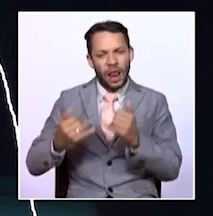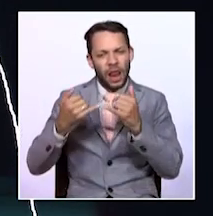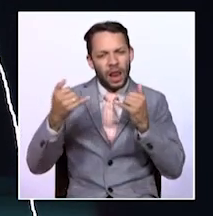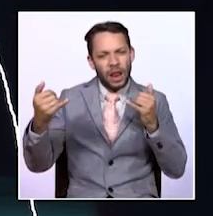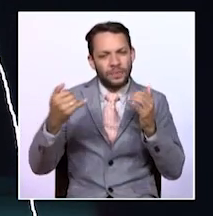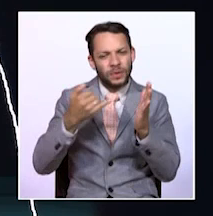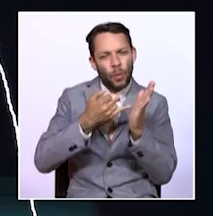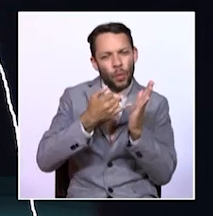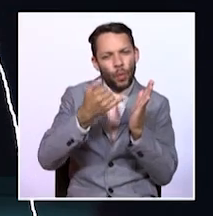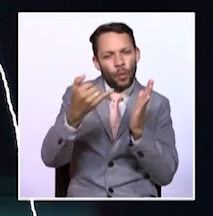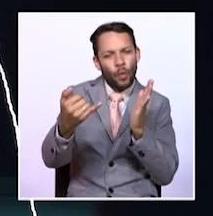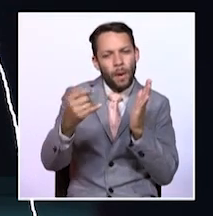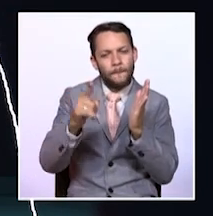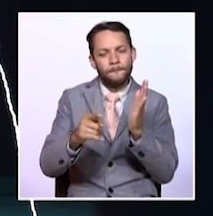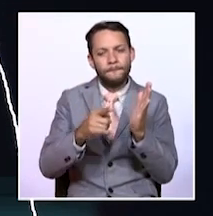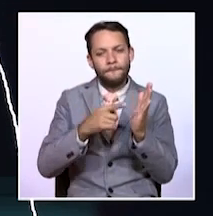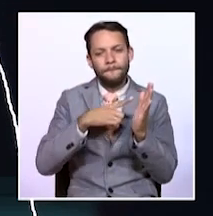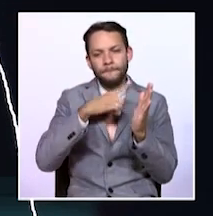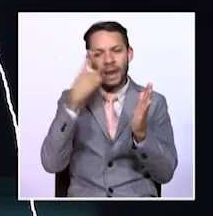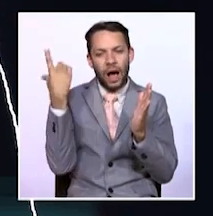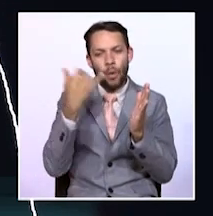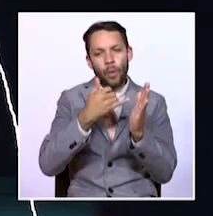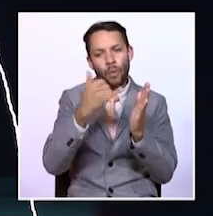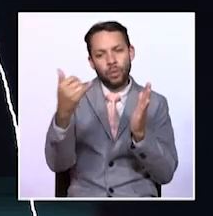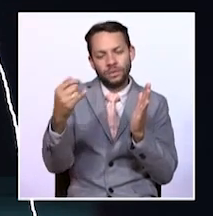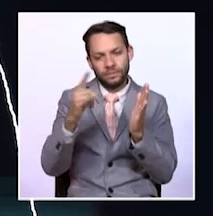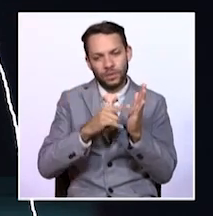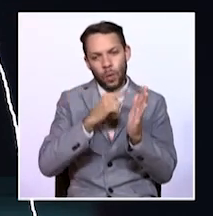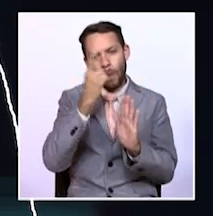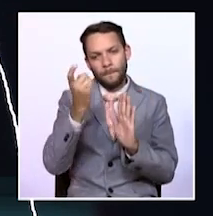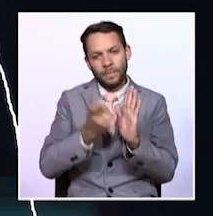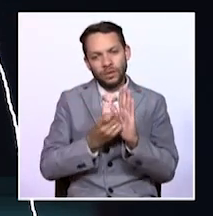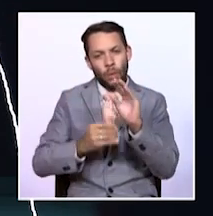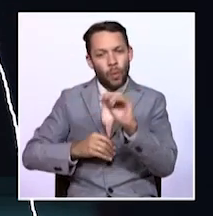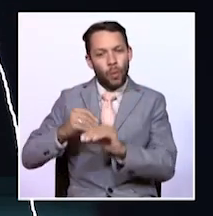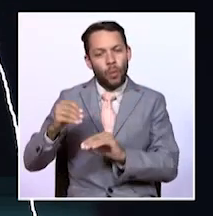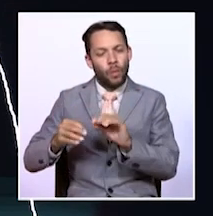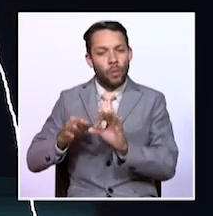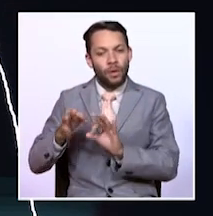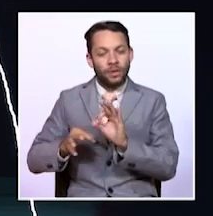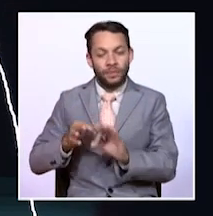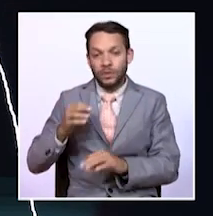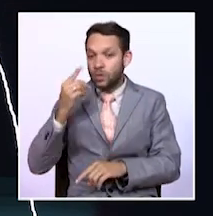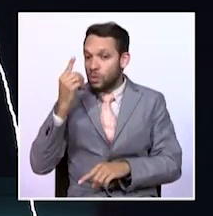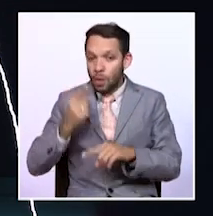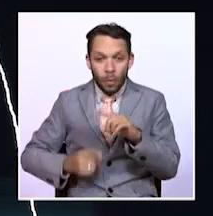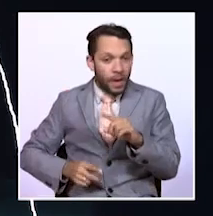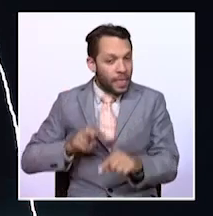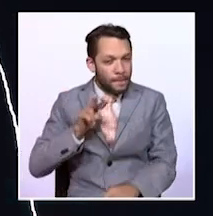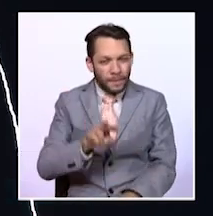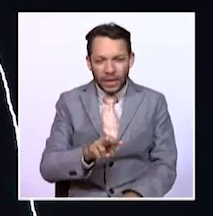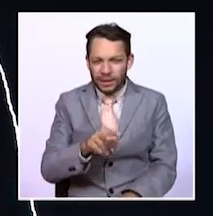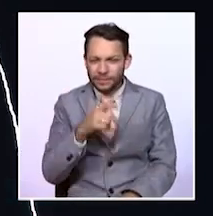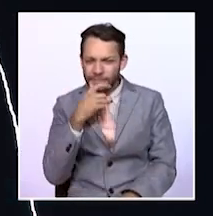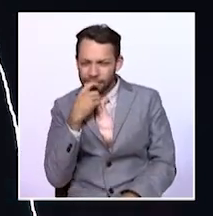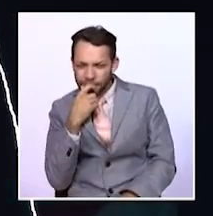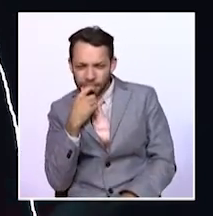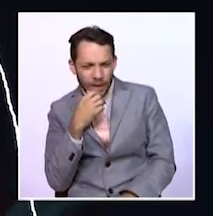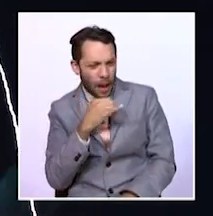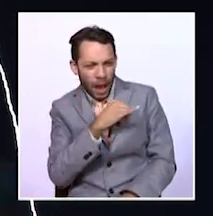que atraviesa el hígado de un lado a otro. Cuando nosotros no podemos distinguir y